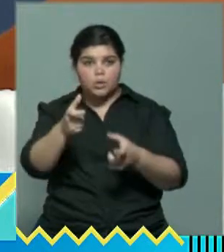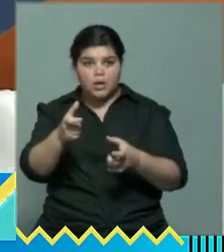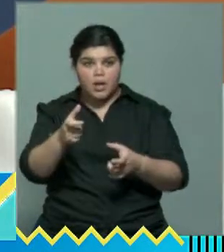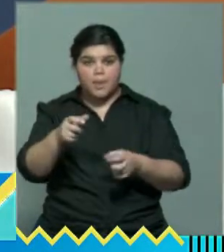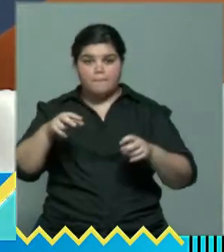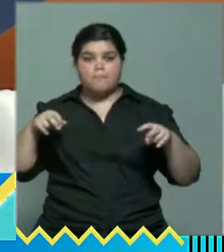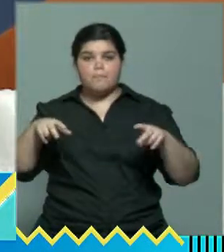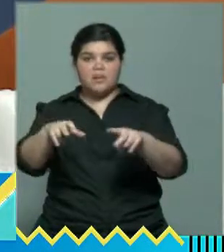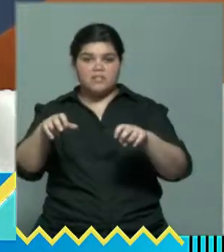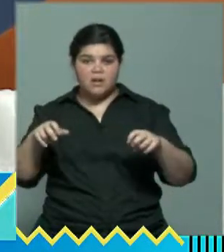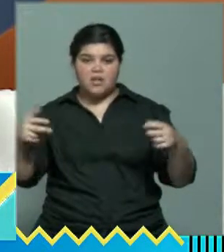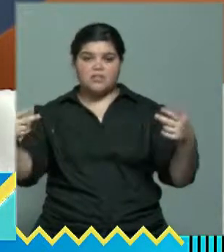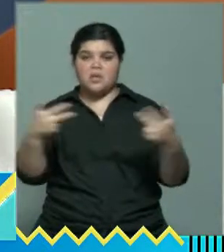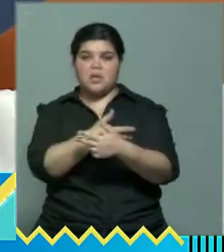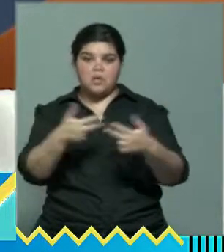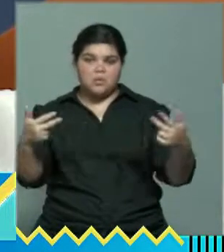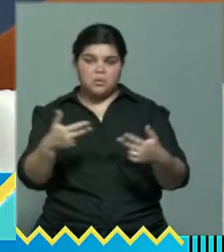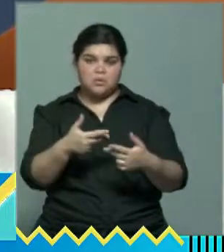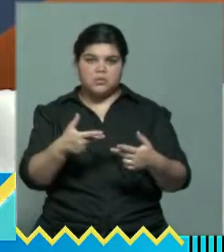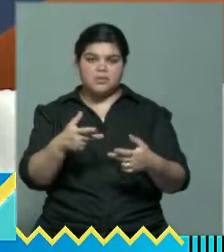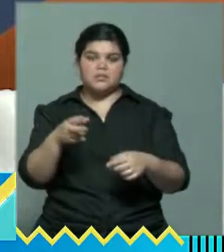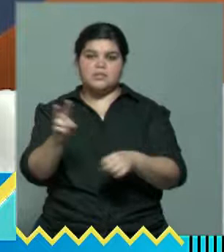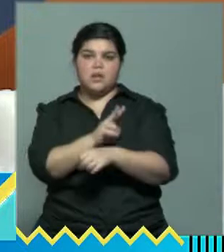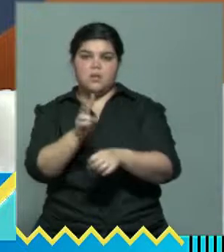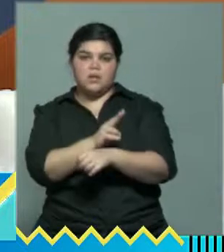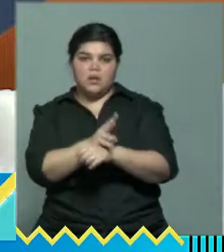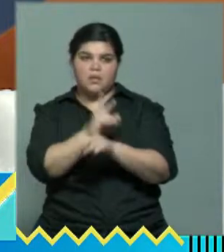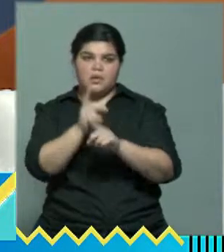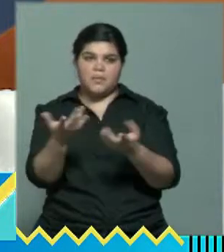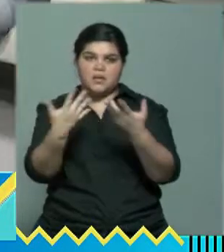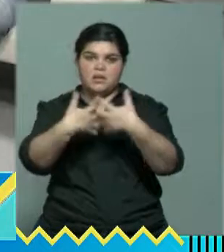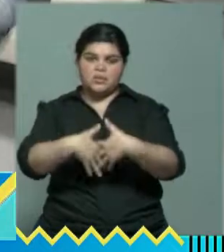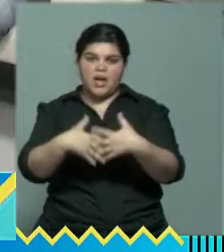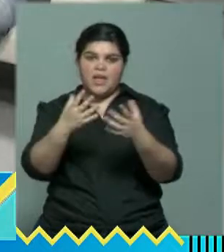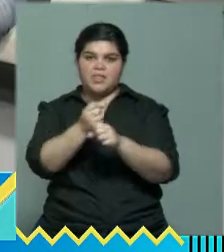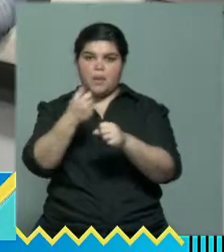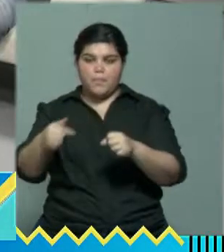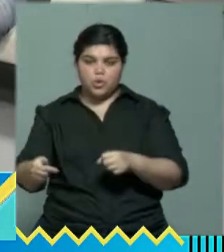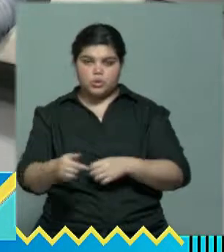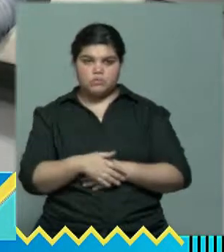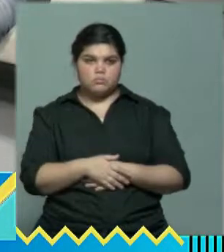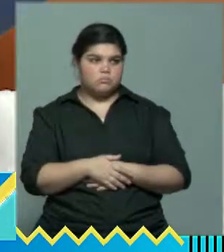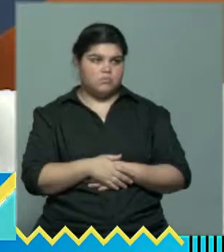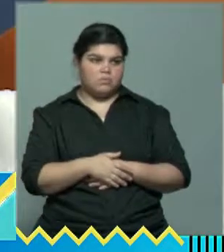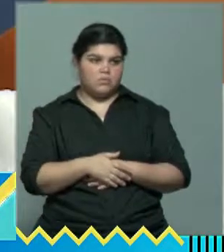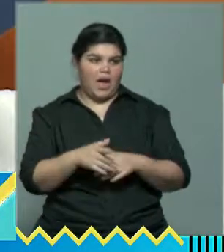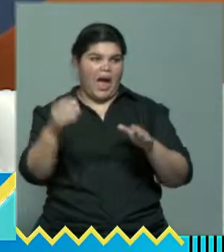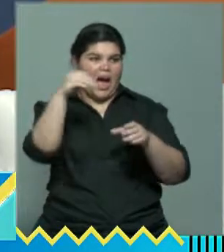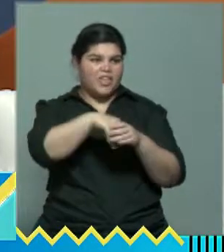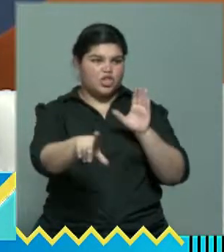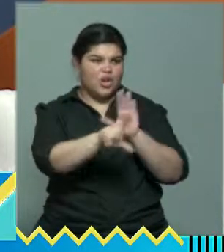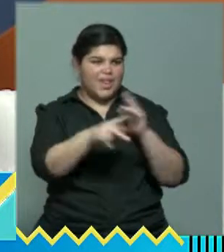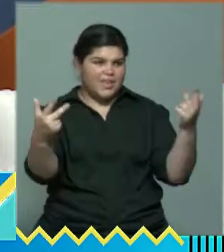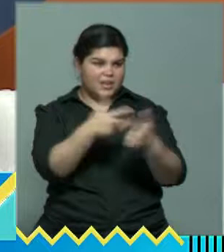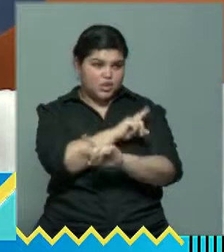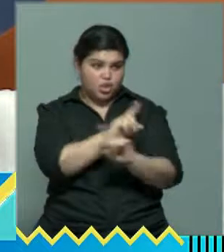seguridad vial, inclusive aquellas cuestiones que están vinculadas con el transporte. O sea, que esto iría por afuera de la ley Por de afuera, tránsito. sí, yo creo que son penalidades que